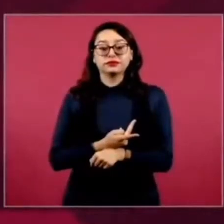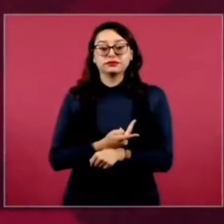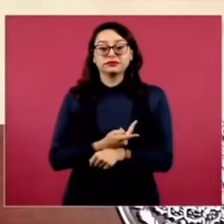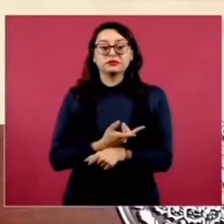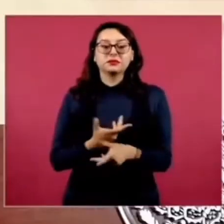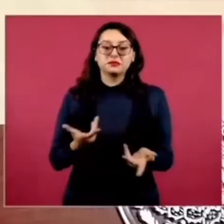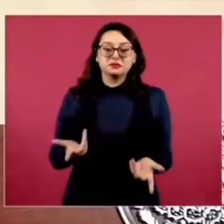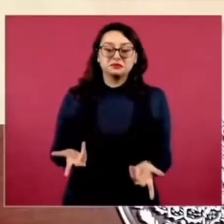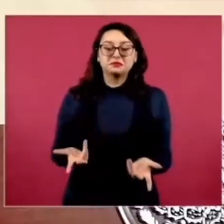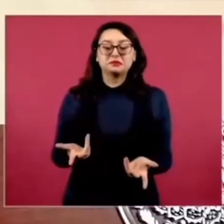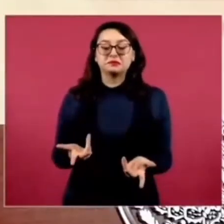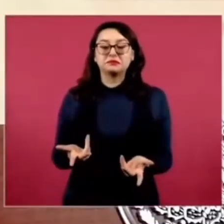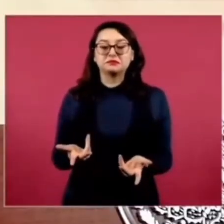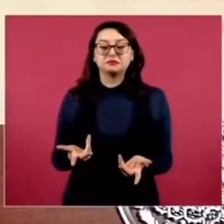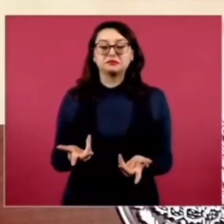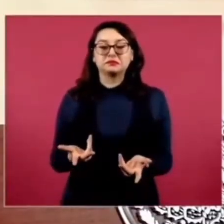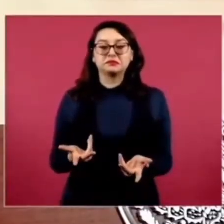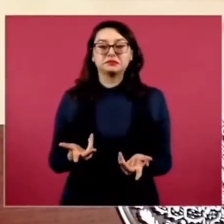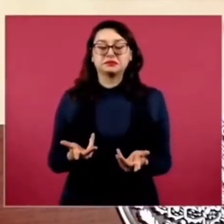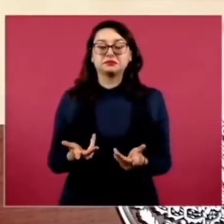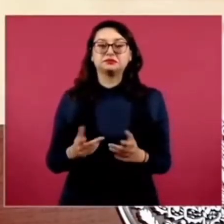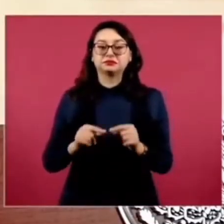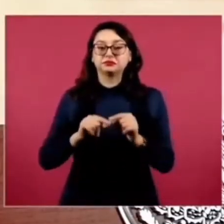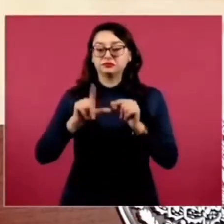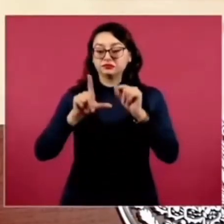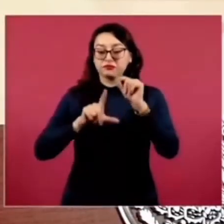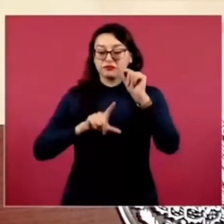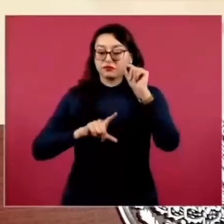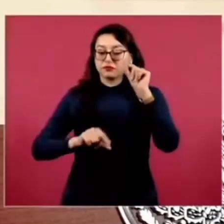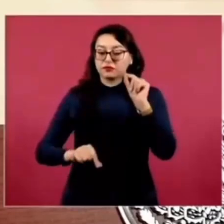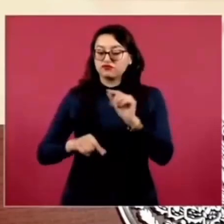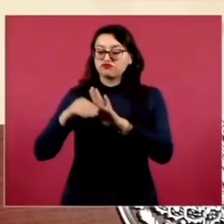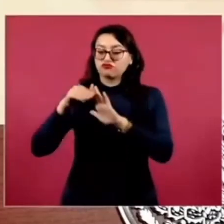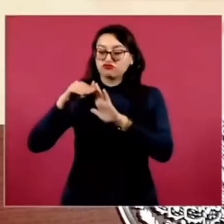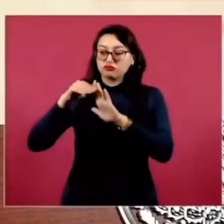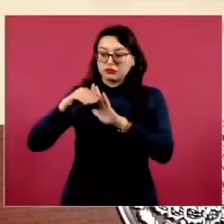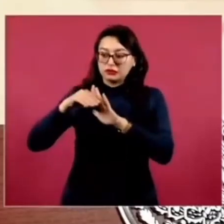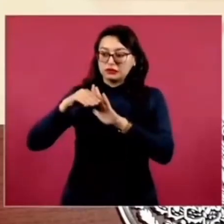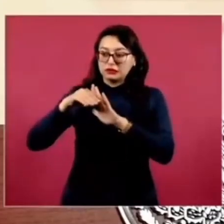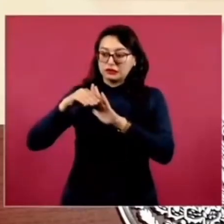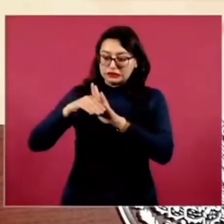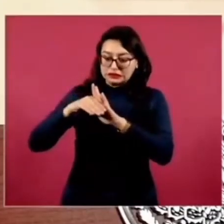un poco de ese prestigio, no del todo,